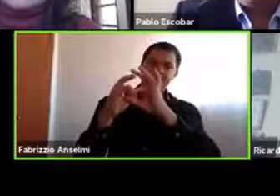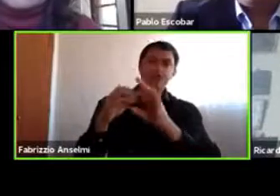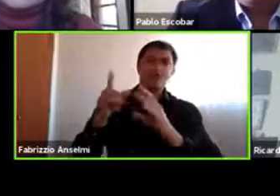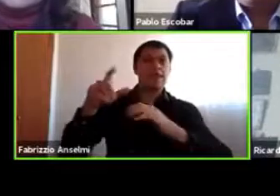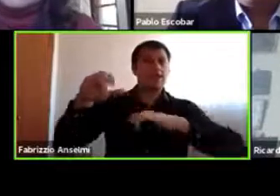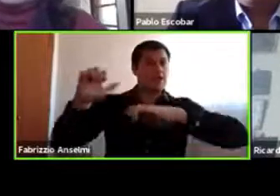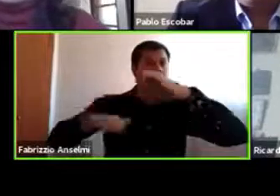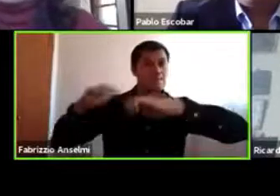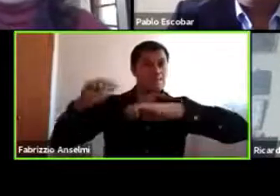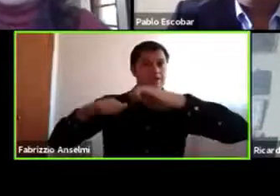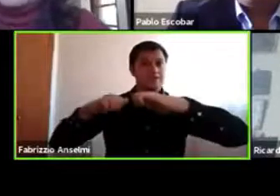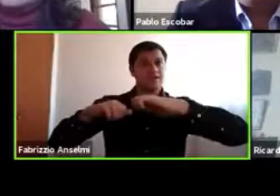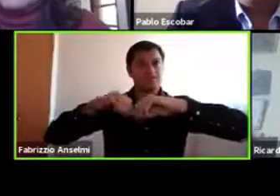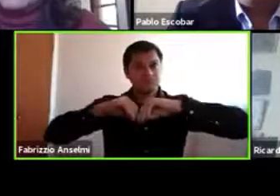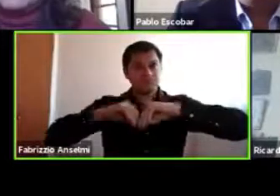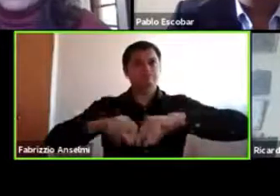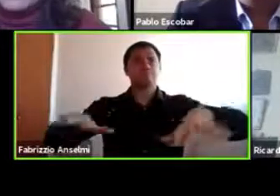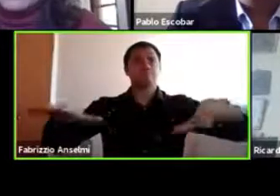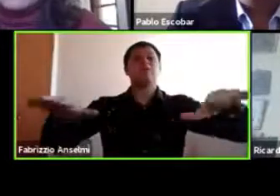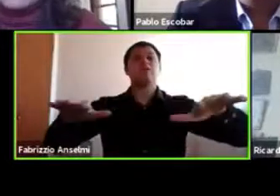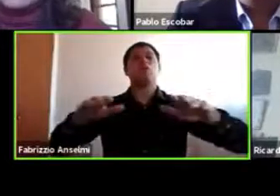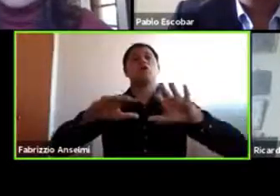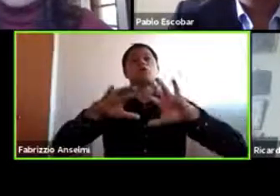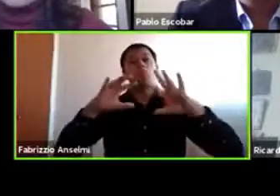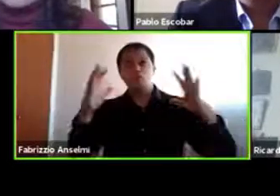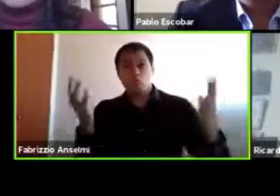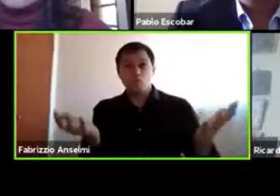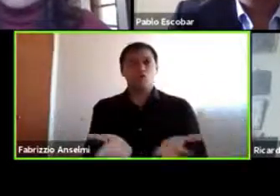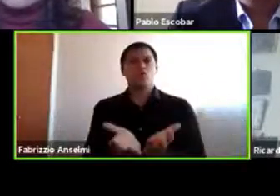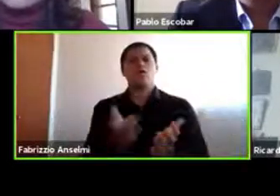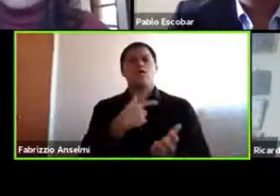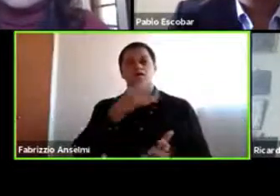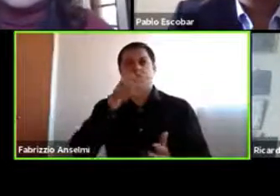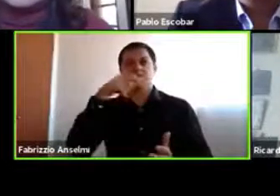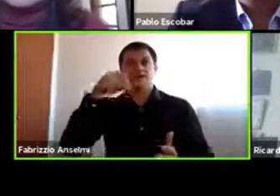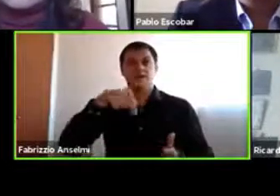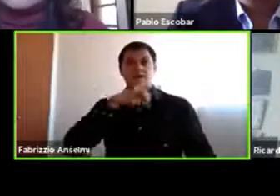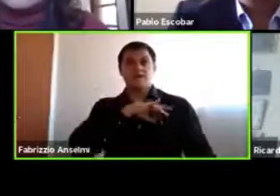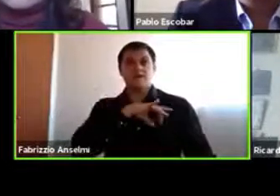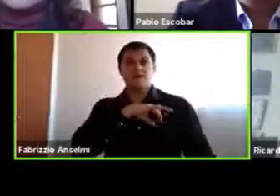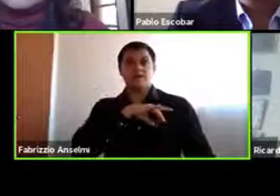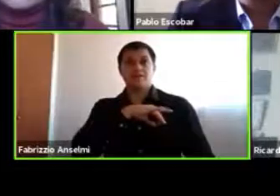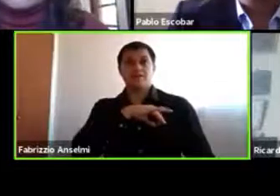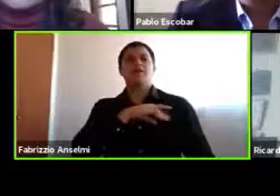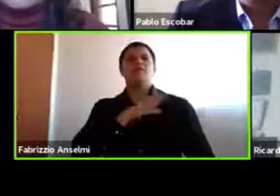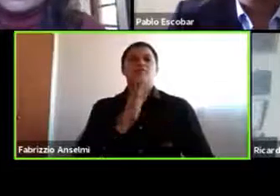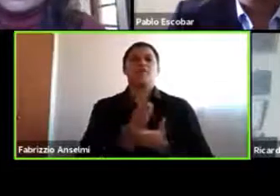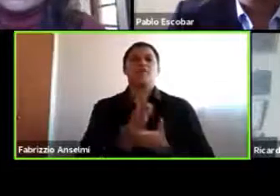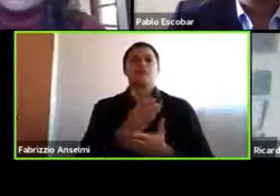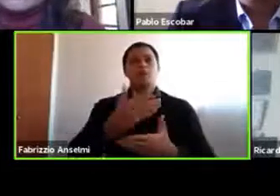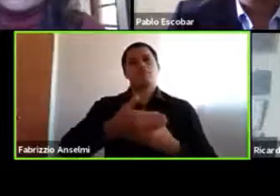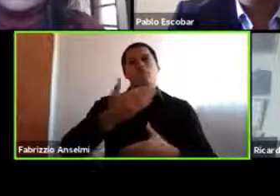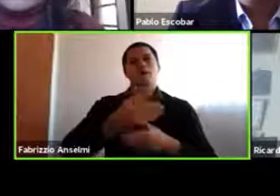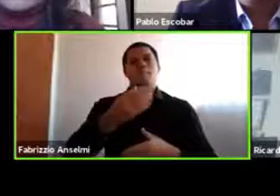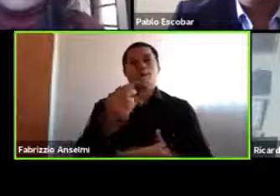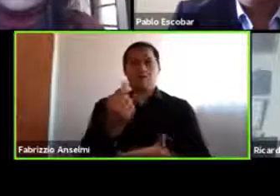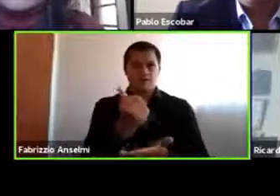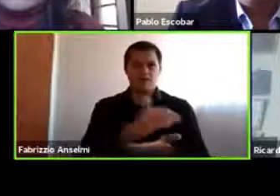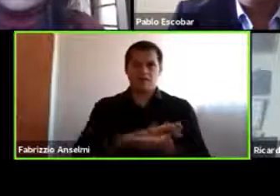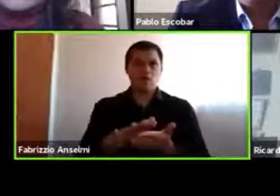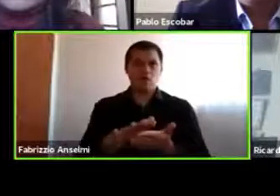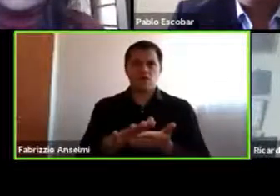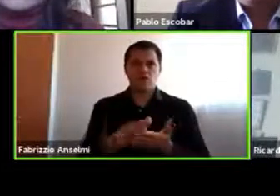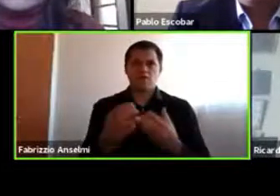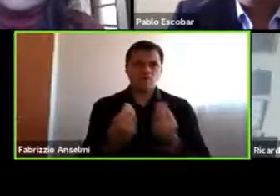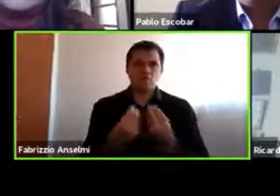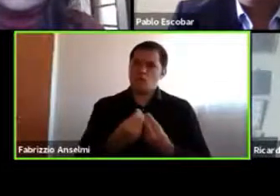que está distribuyendo gráficos a nivel mundial, que para Chile este programa sea completamente gratuito. Esto es muy importante, esto lo